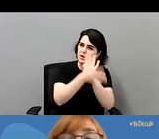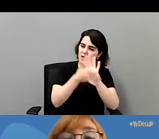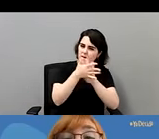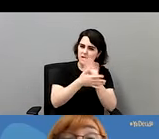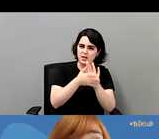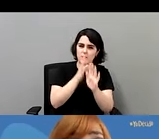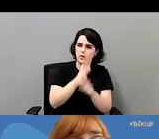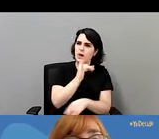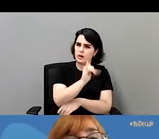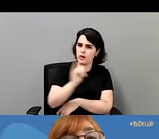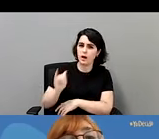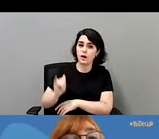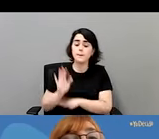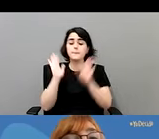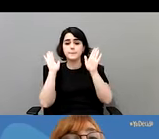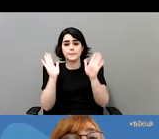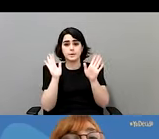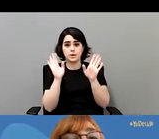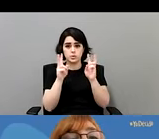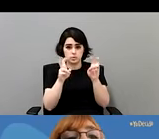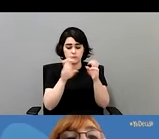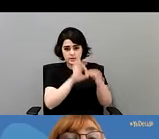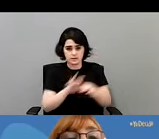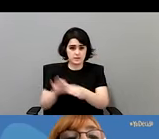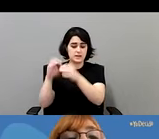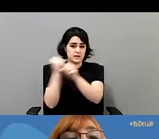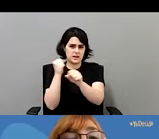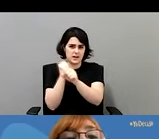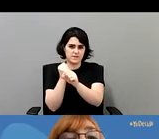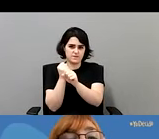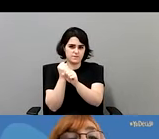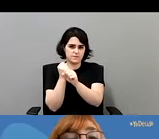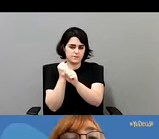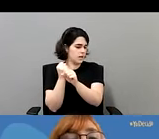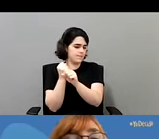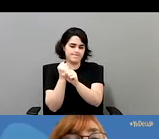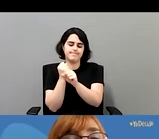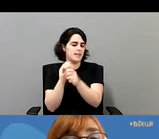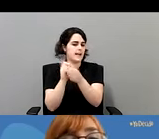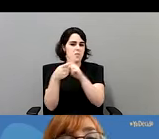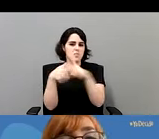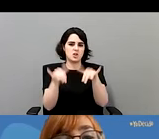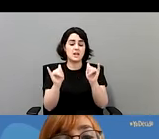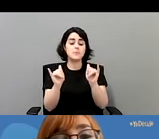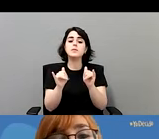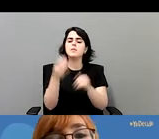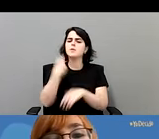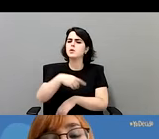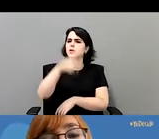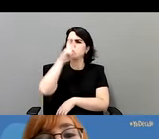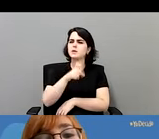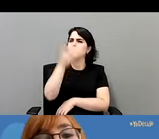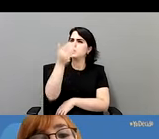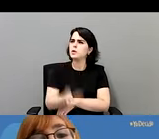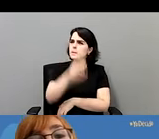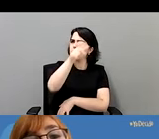tiene. Pero esto, relativo al trabajo, todavía no se ha cambiado. Así que recordáis eso de la importancia de